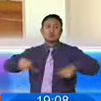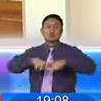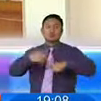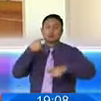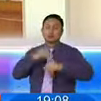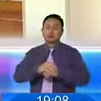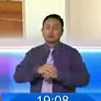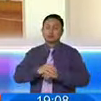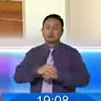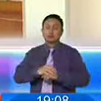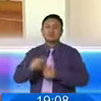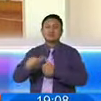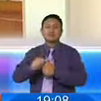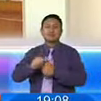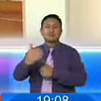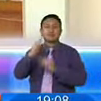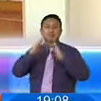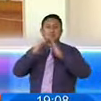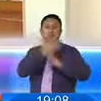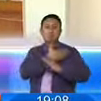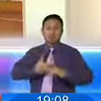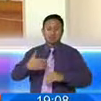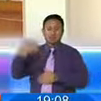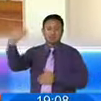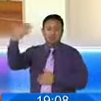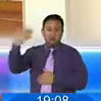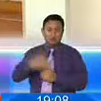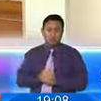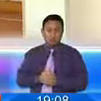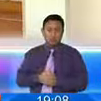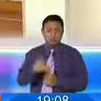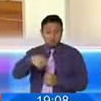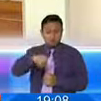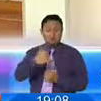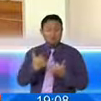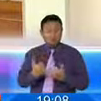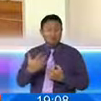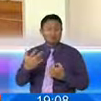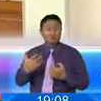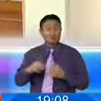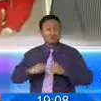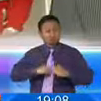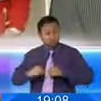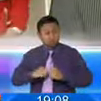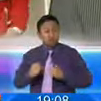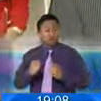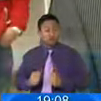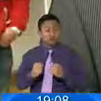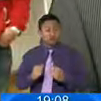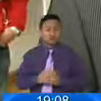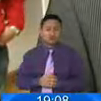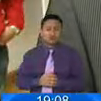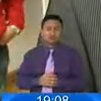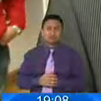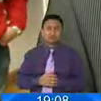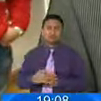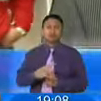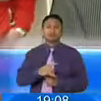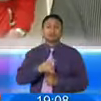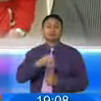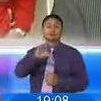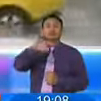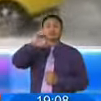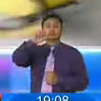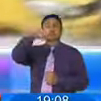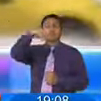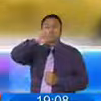como la Plaza Grande, la Presidencia, la misma alcaldía. Entonces, todo eso usted ve que es un trabajo bastante grande. Para el experto en seguridad Ricardo